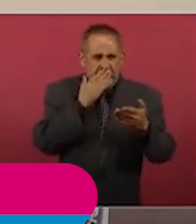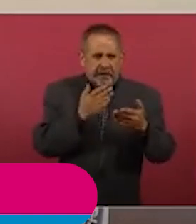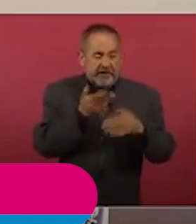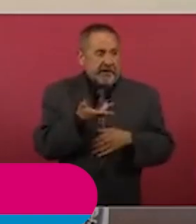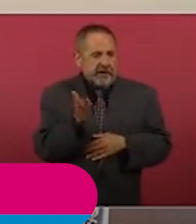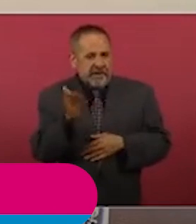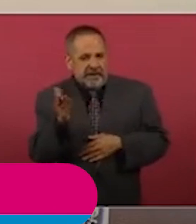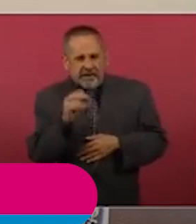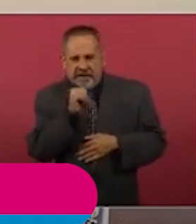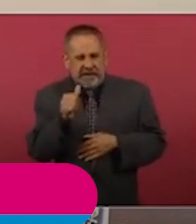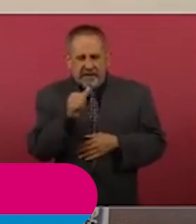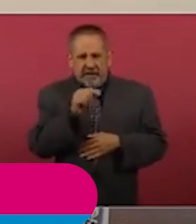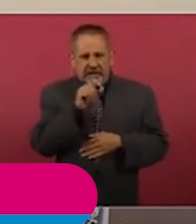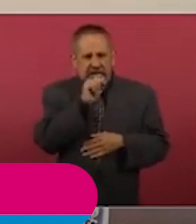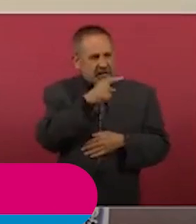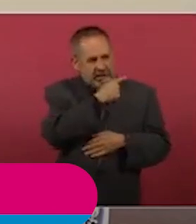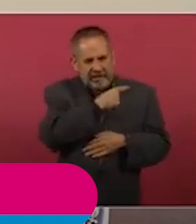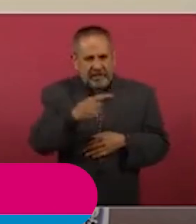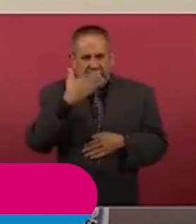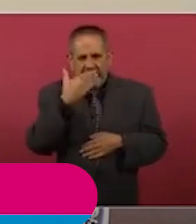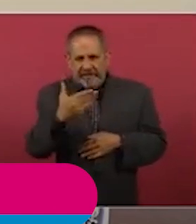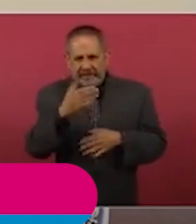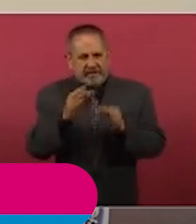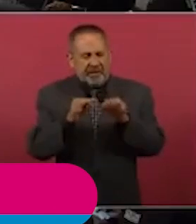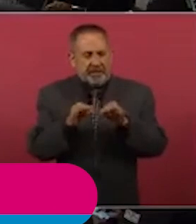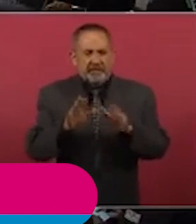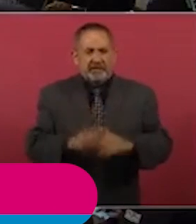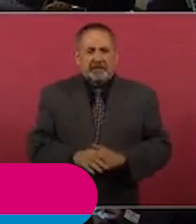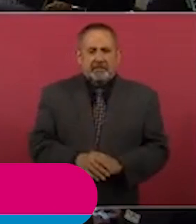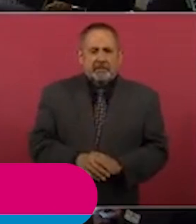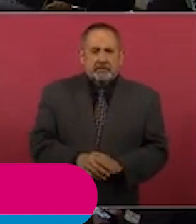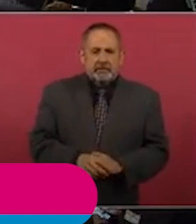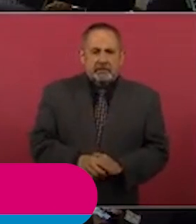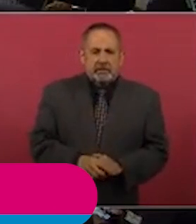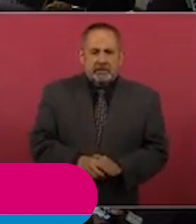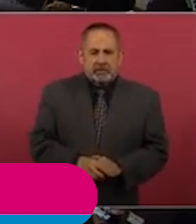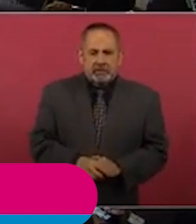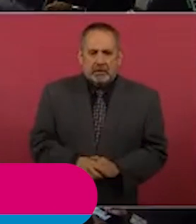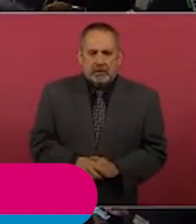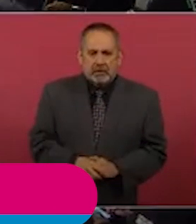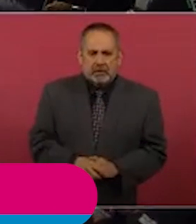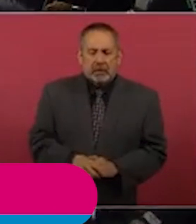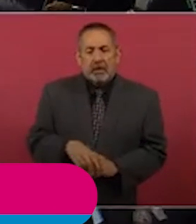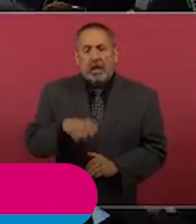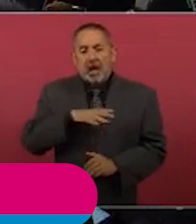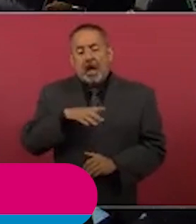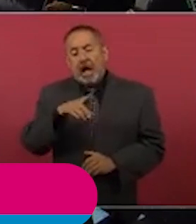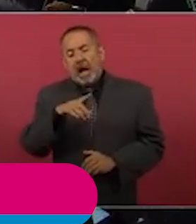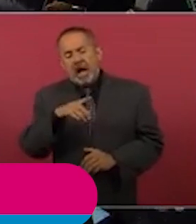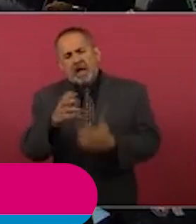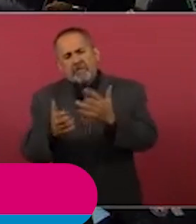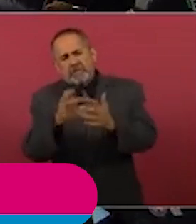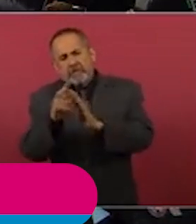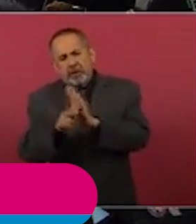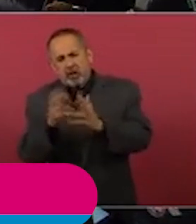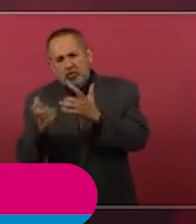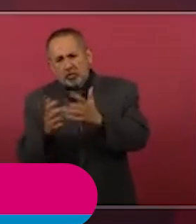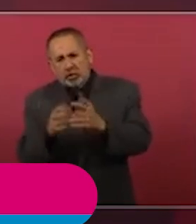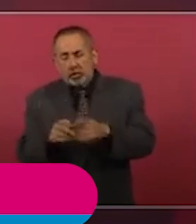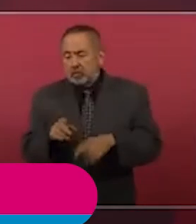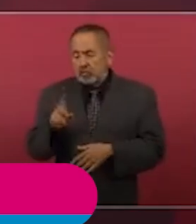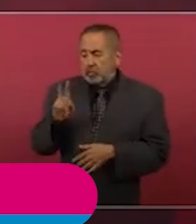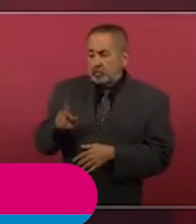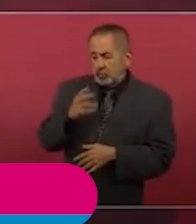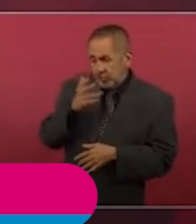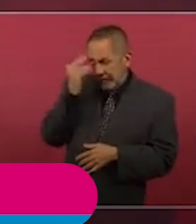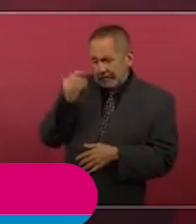porque lo han hecho muy bien. Bueno, hay videos de este incendio. Sí, puede ser, pero no, yo no los he visto y no me lo